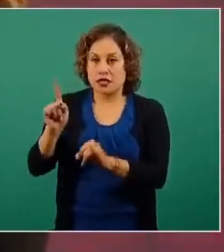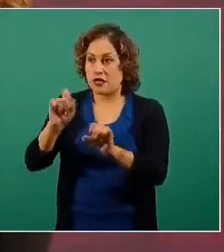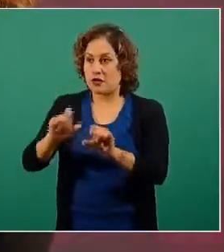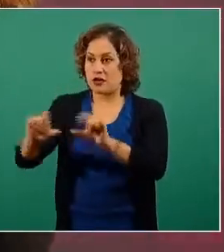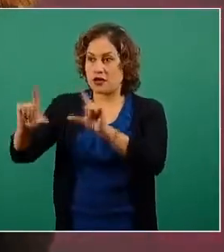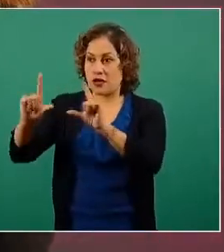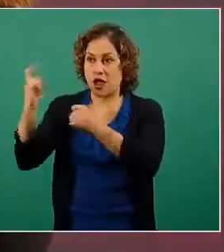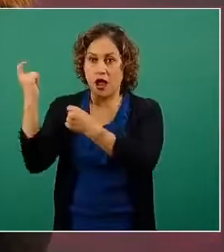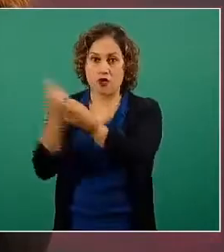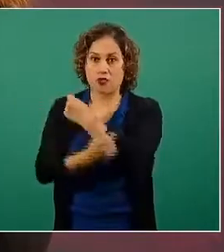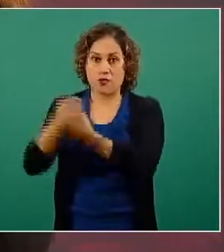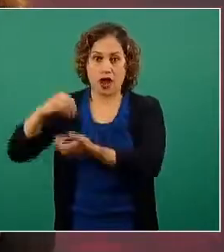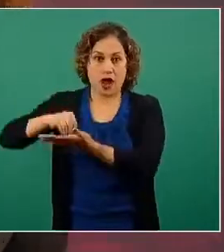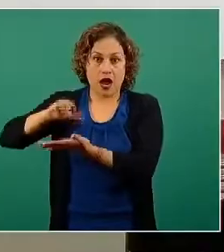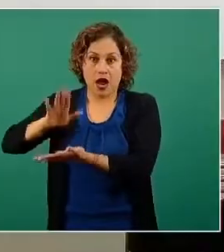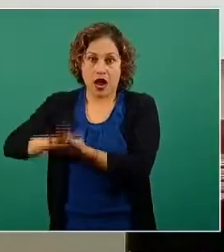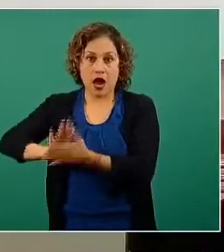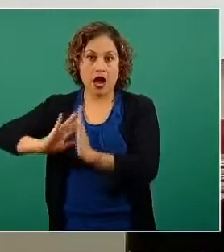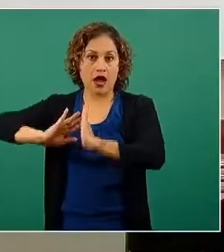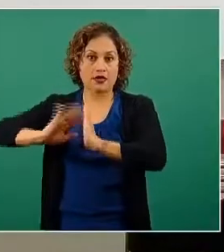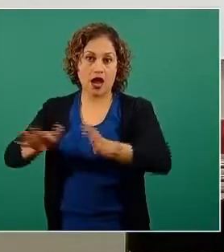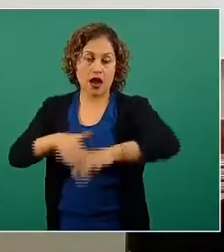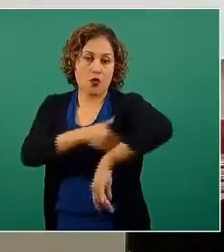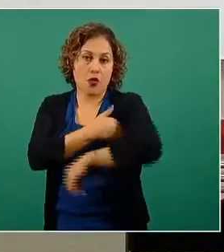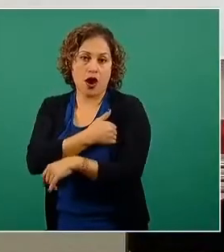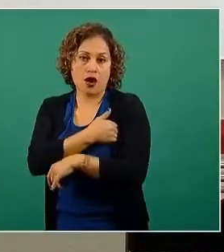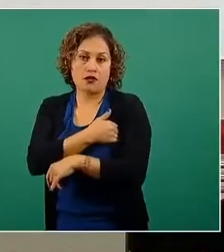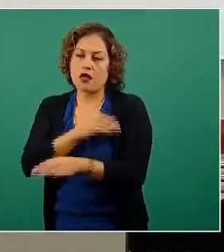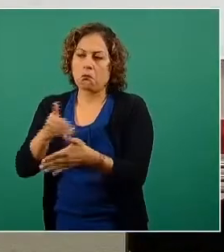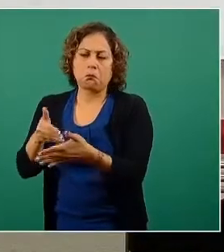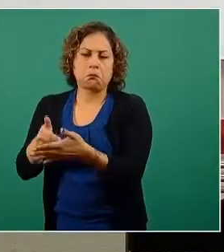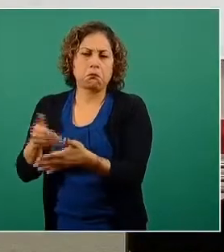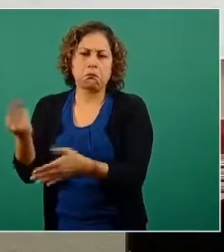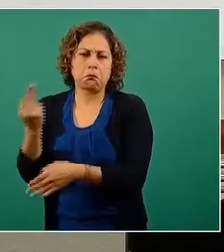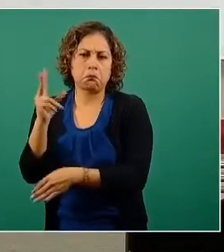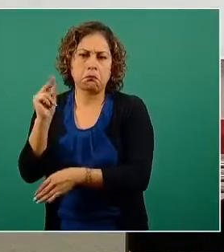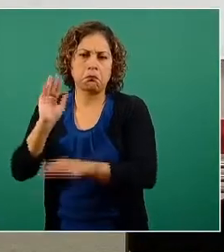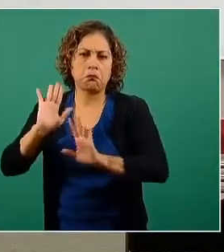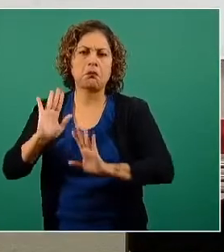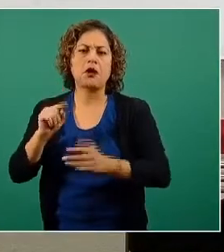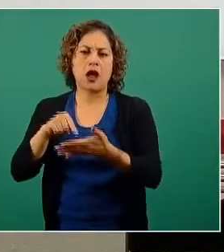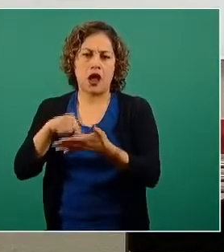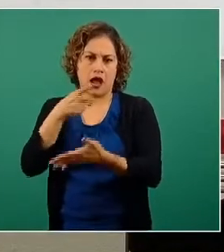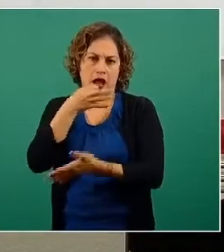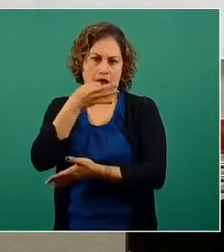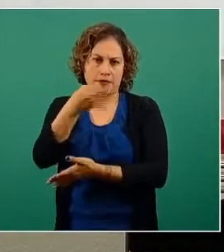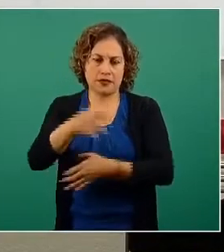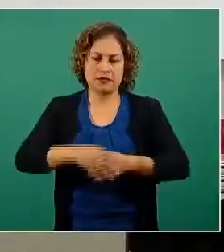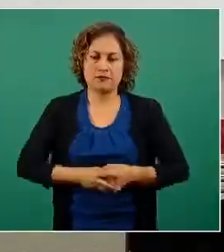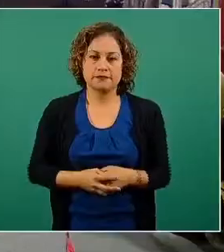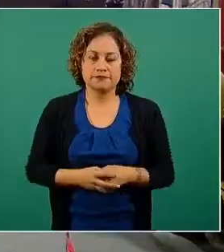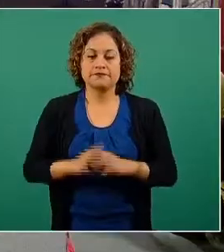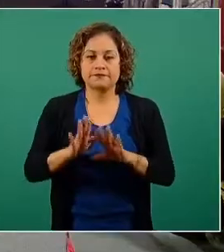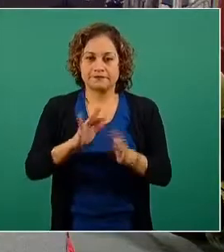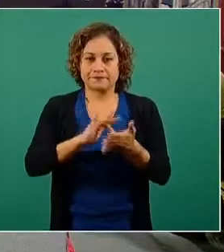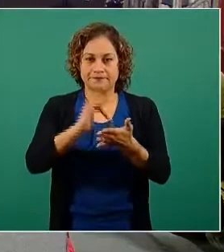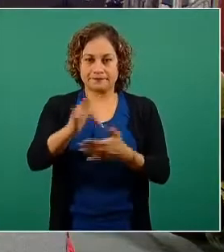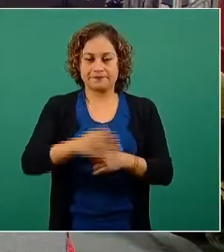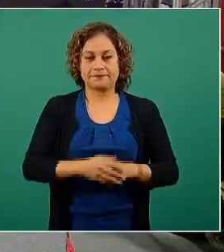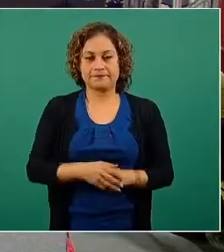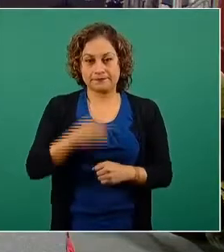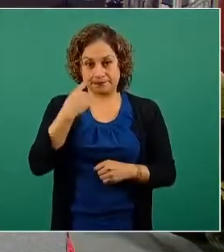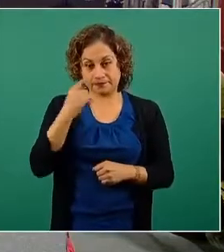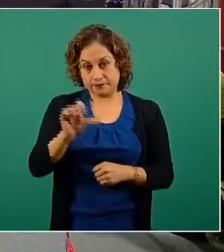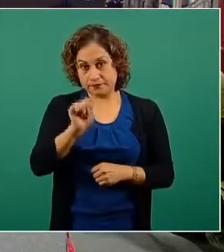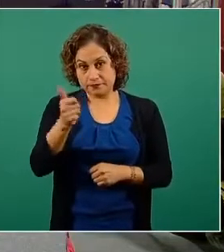vacunar. Okay, okay. Uh-huh. Muchas gracias. Por ejemplo, me